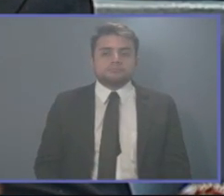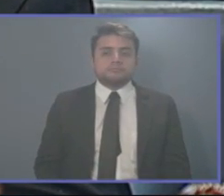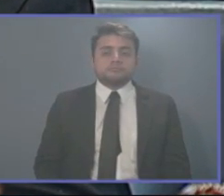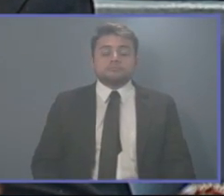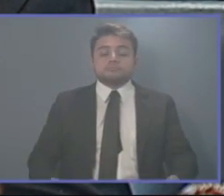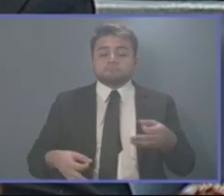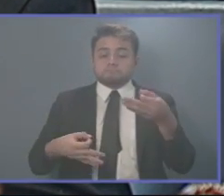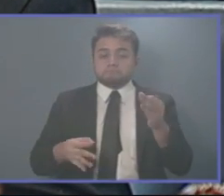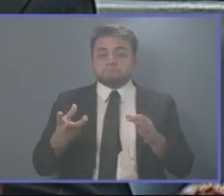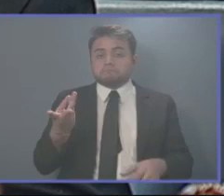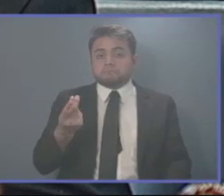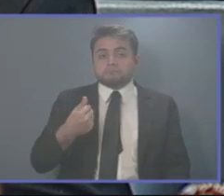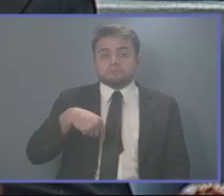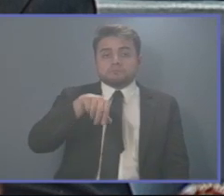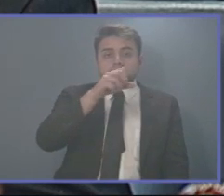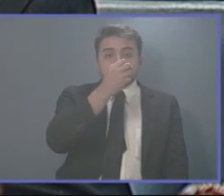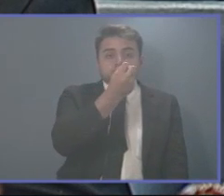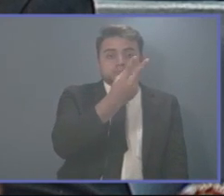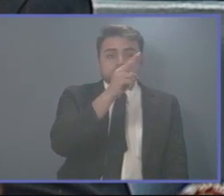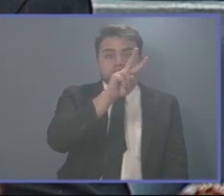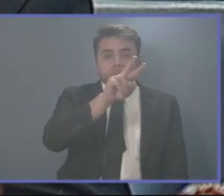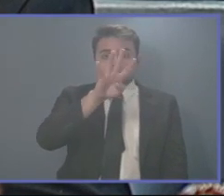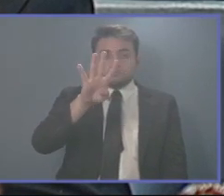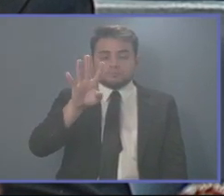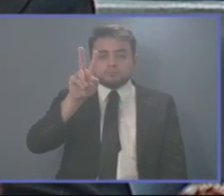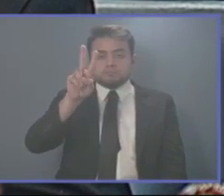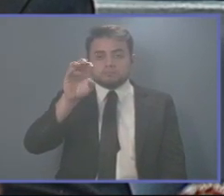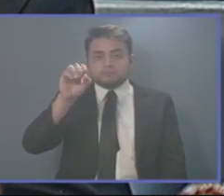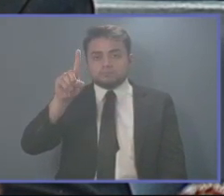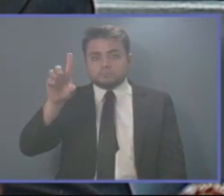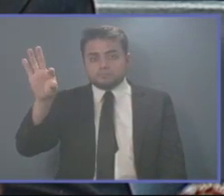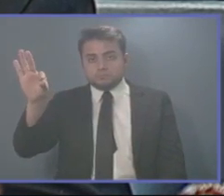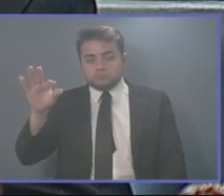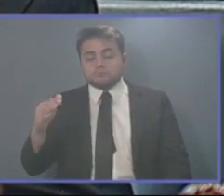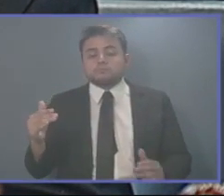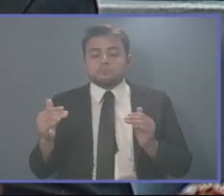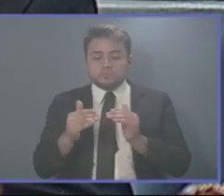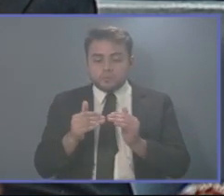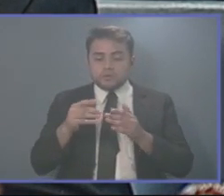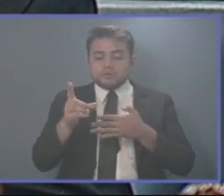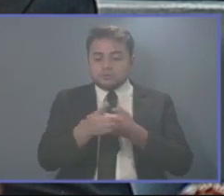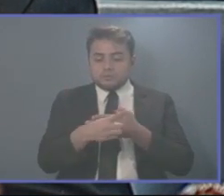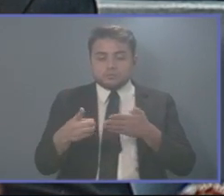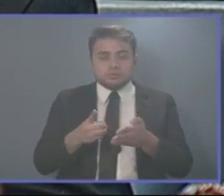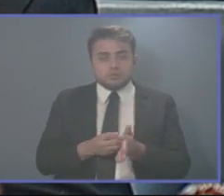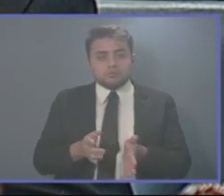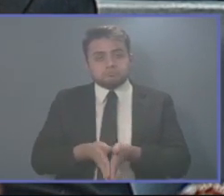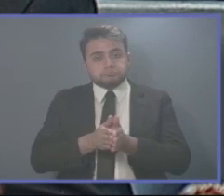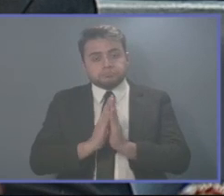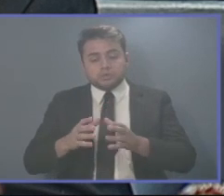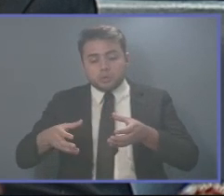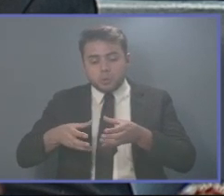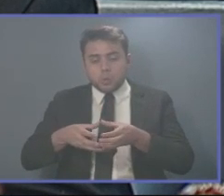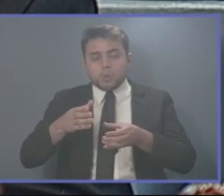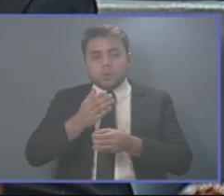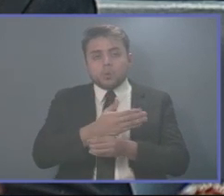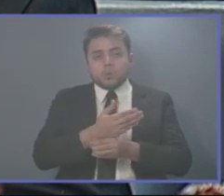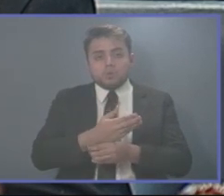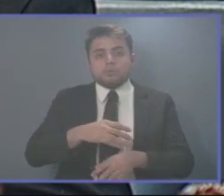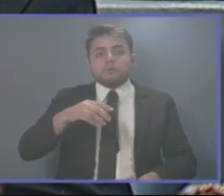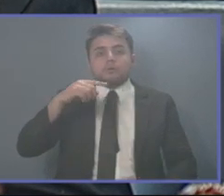88 2019 y 11 y a solicitud de diputados del grupo parlamentario del fmln